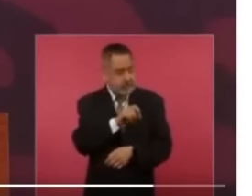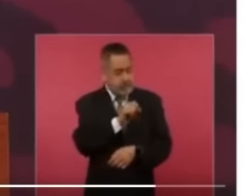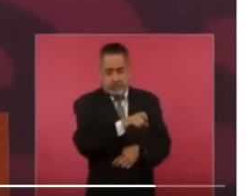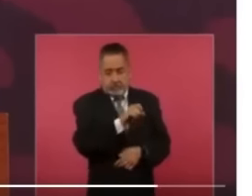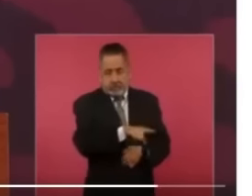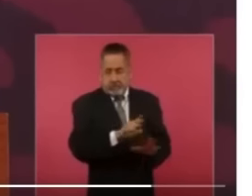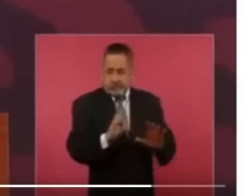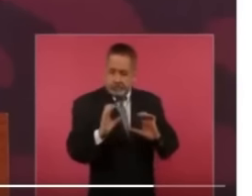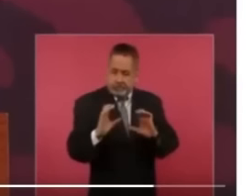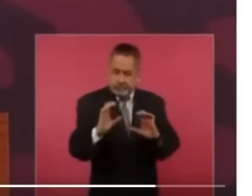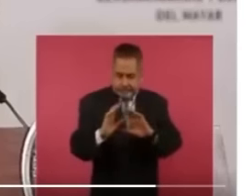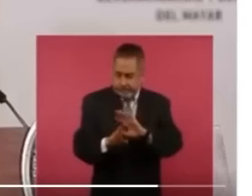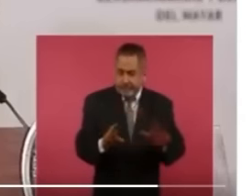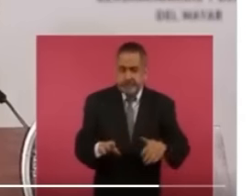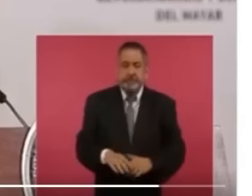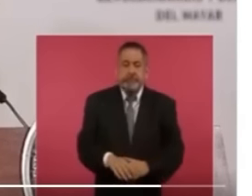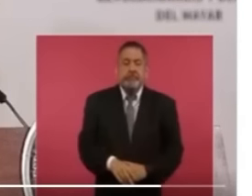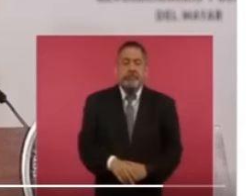dicen la otra.